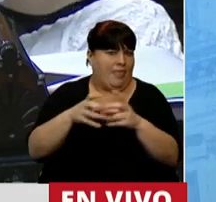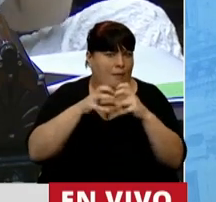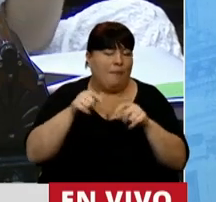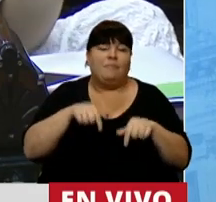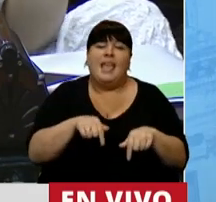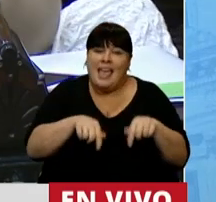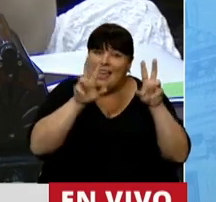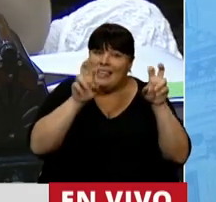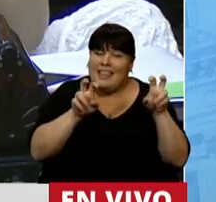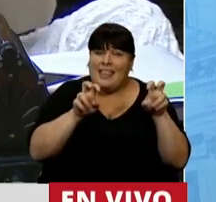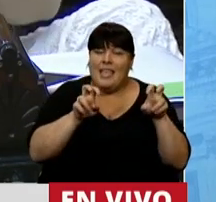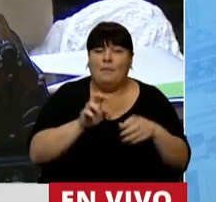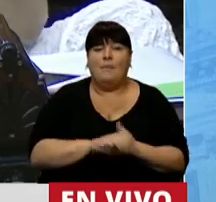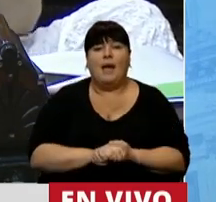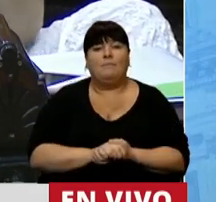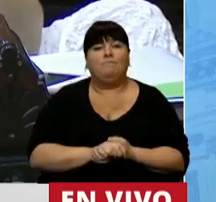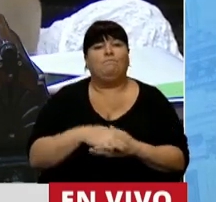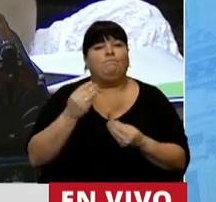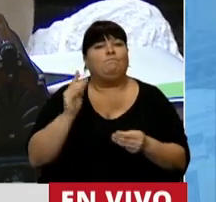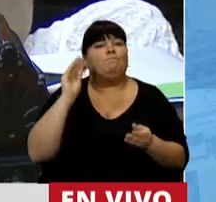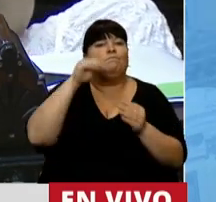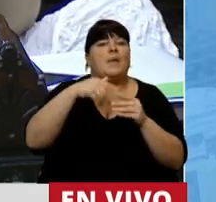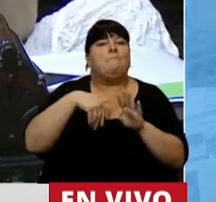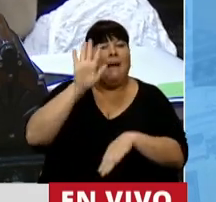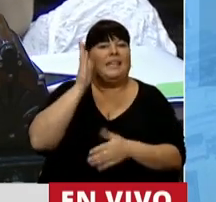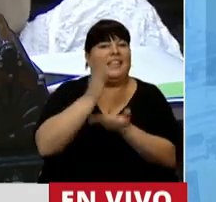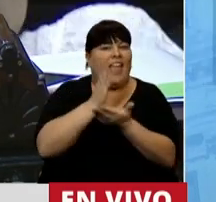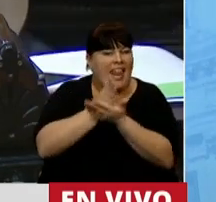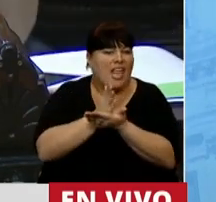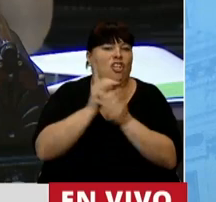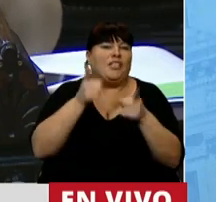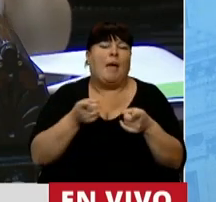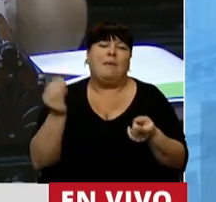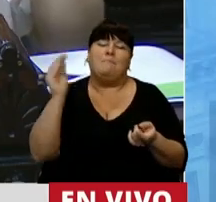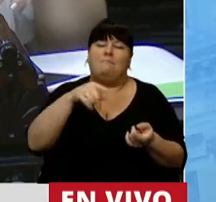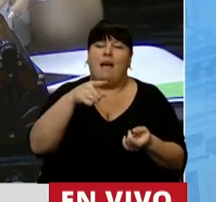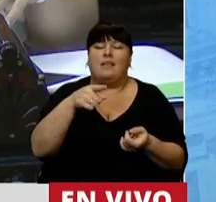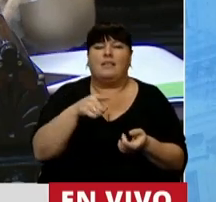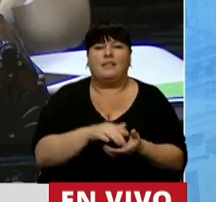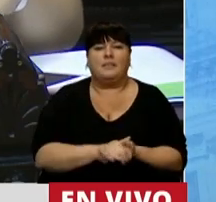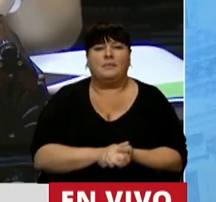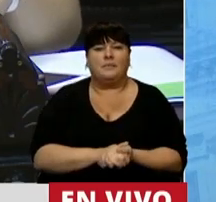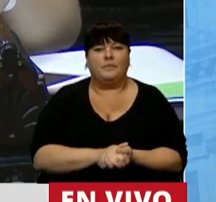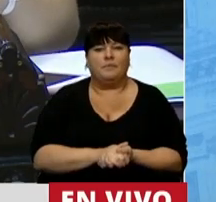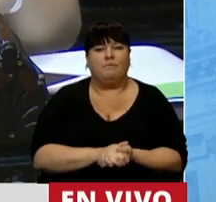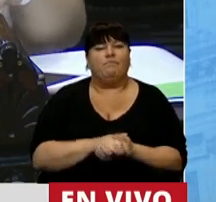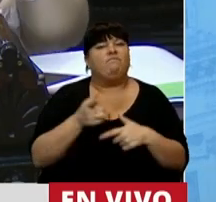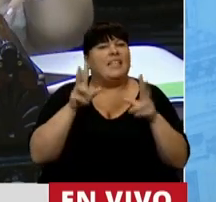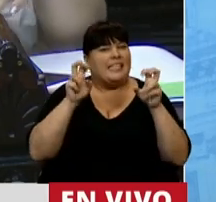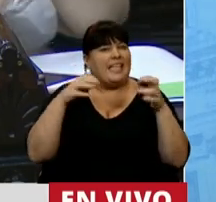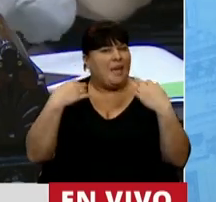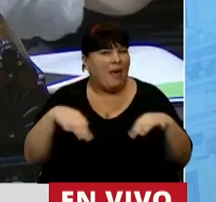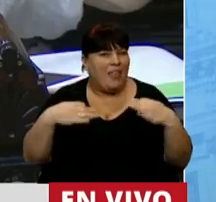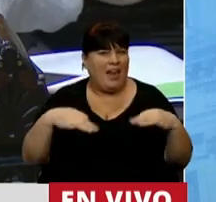es un tema, al ser una incorporación de una ampliación de derecho y al ser la incorporación de un tema tan